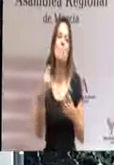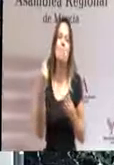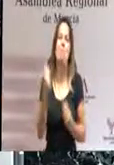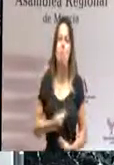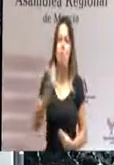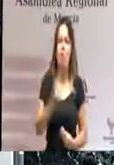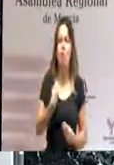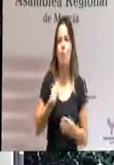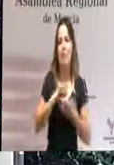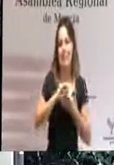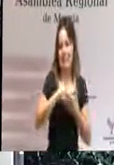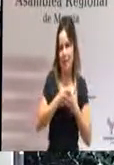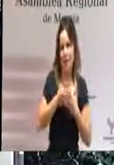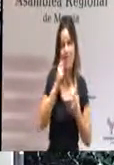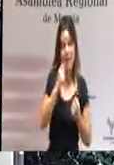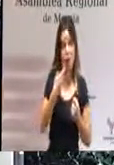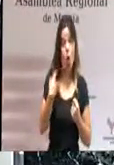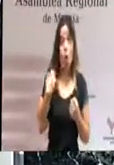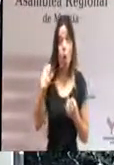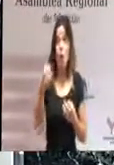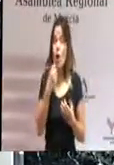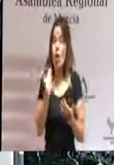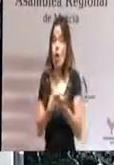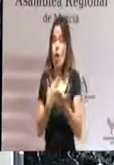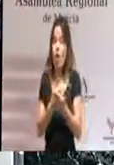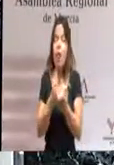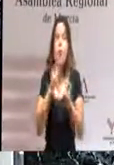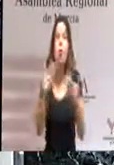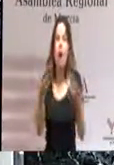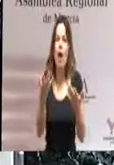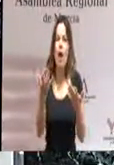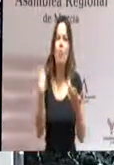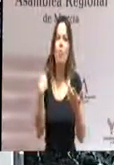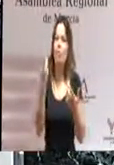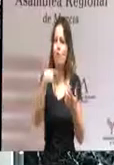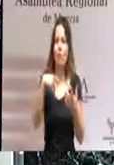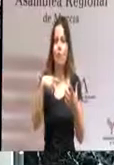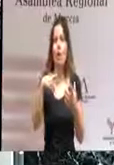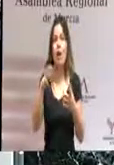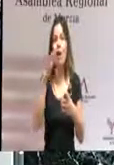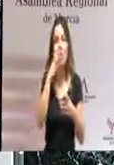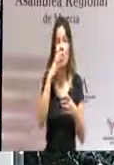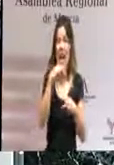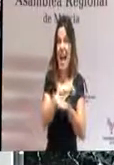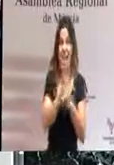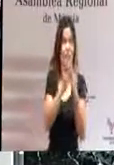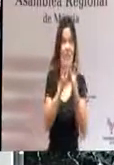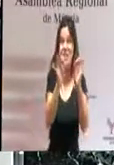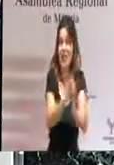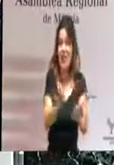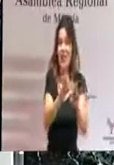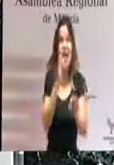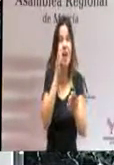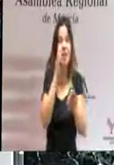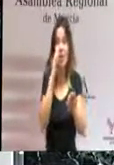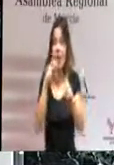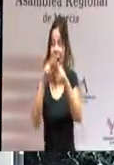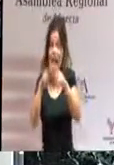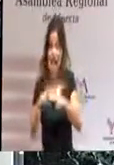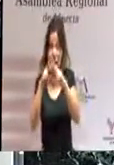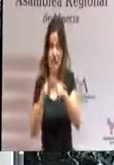sanitario y que lo único que ponen de manifiesto es lo despegados que están ustedes de la calle y lo mucho que difieren del